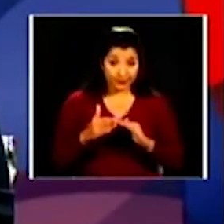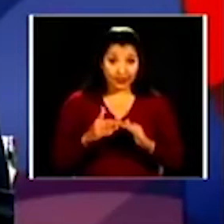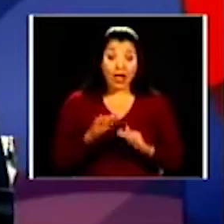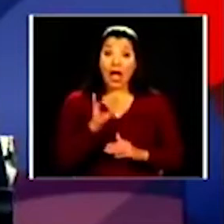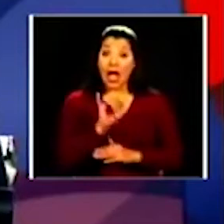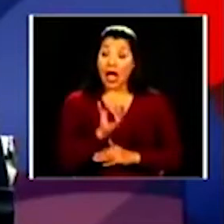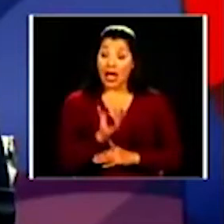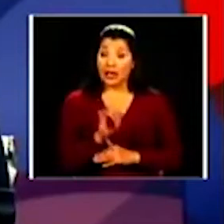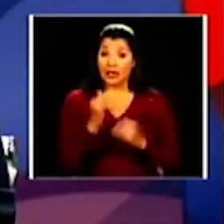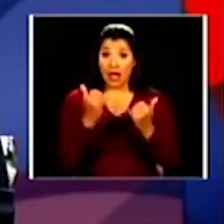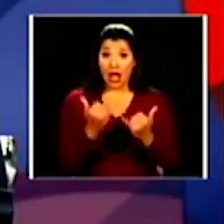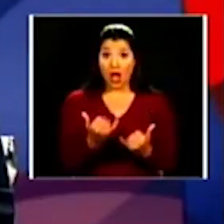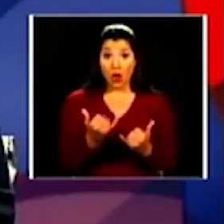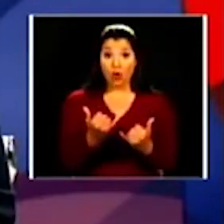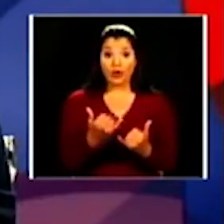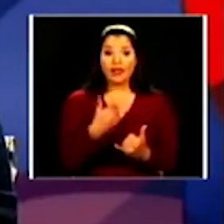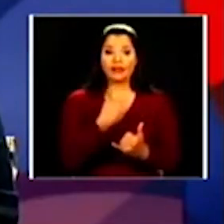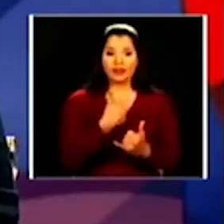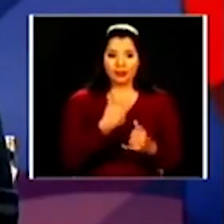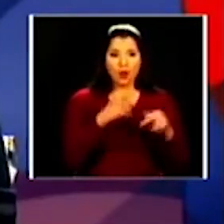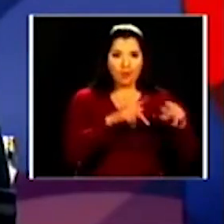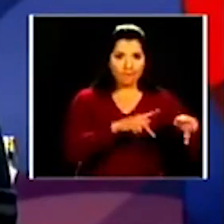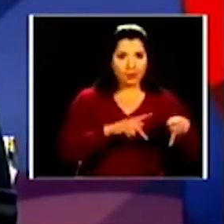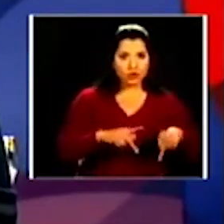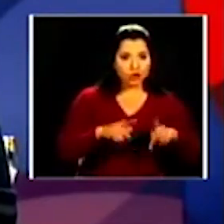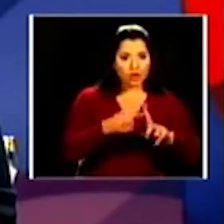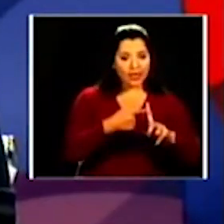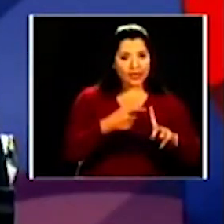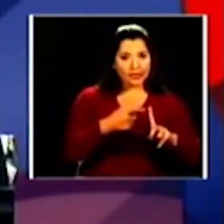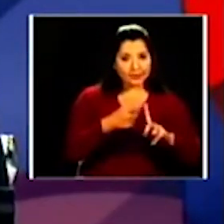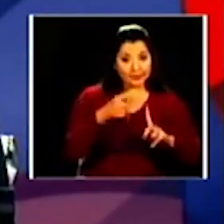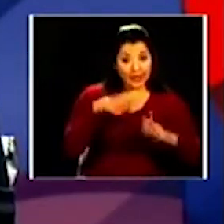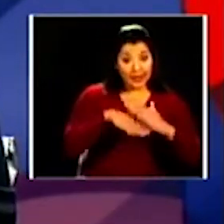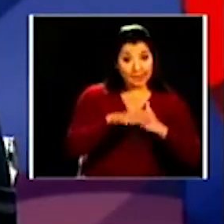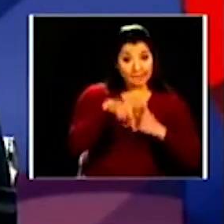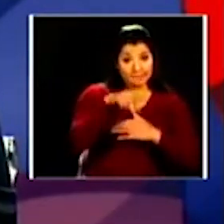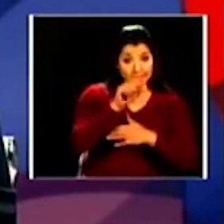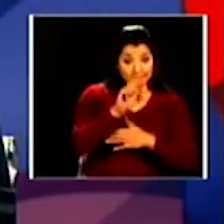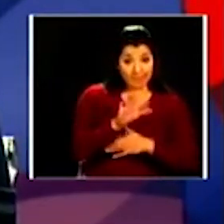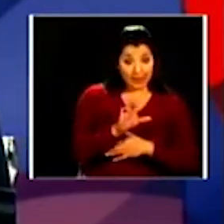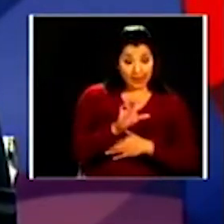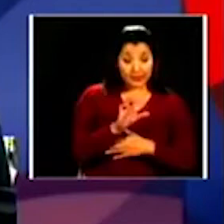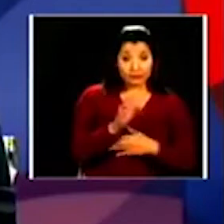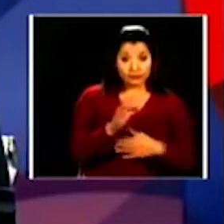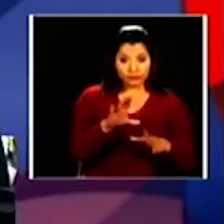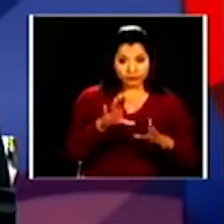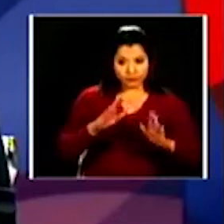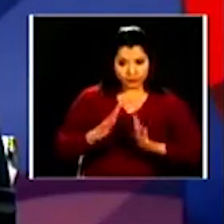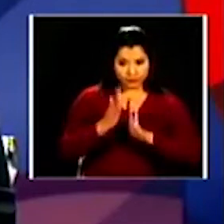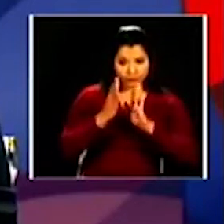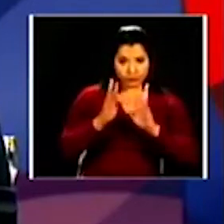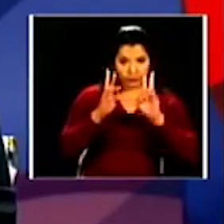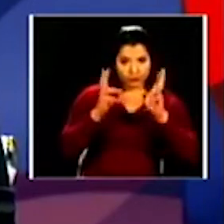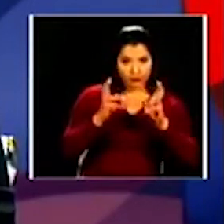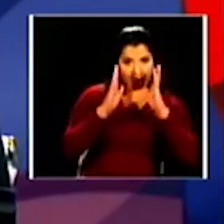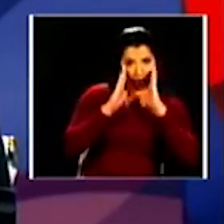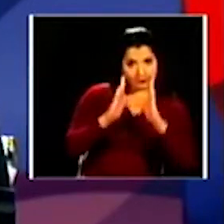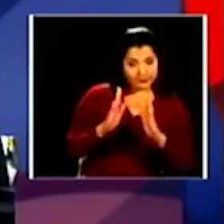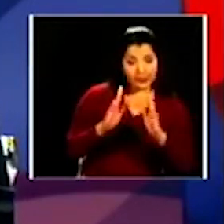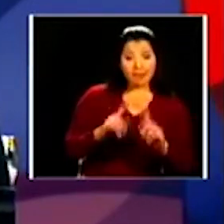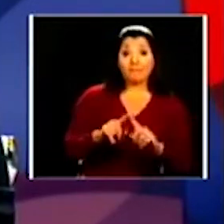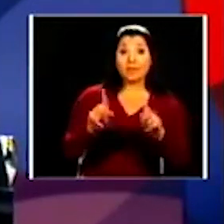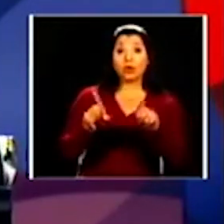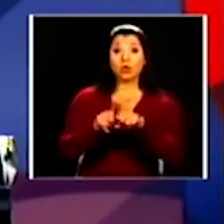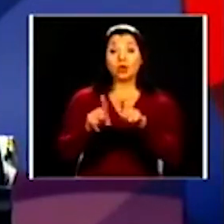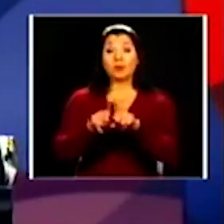contamos ahora no solo con las personas que desde el Partido de Acción Ciudadana han llevado este tema adelante, sino que doña